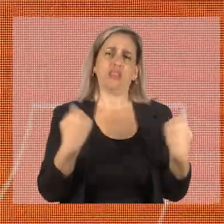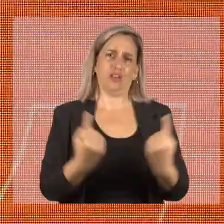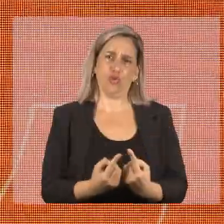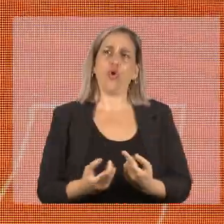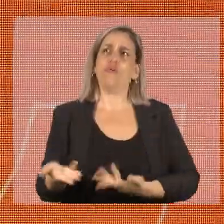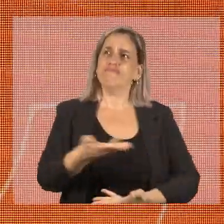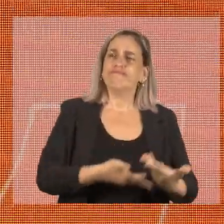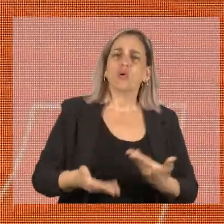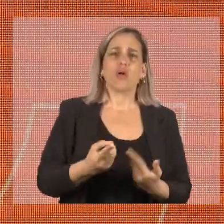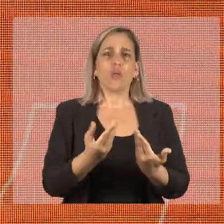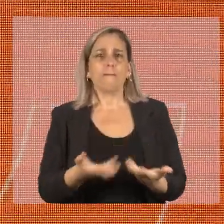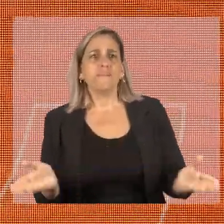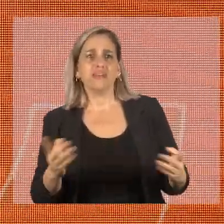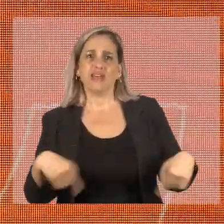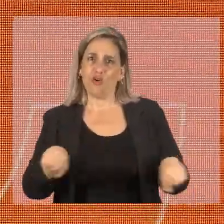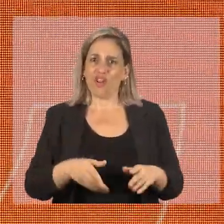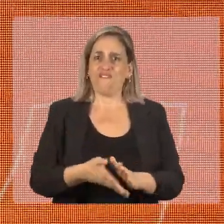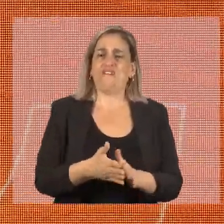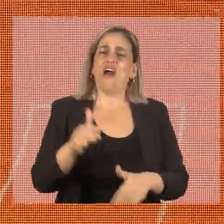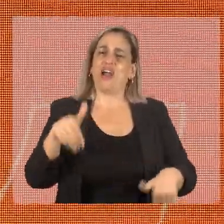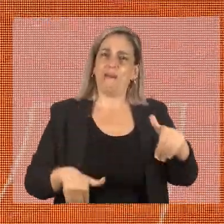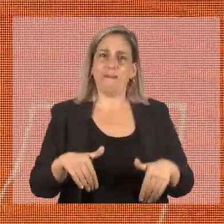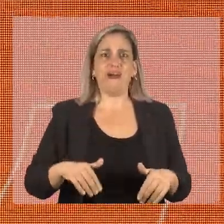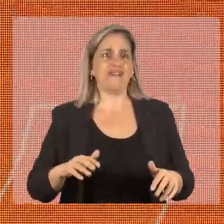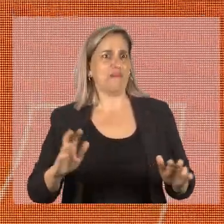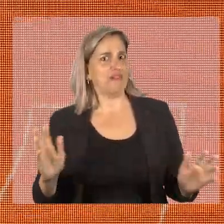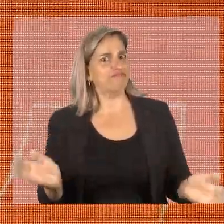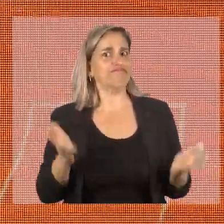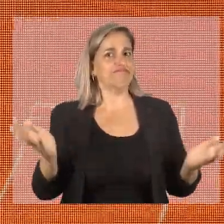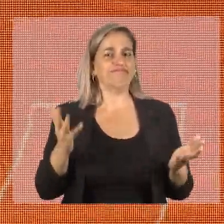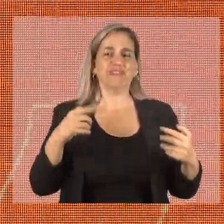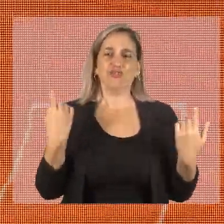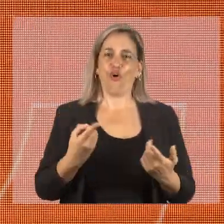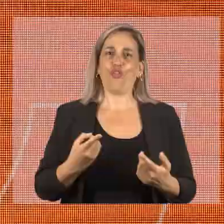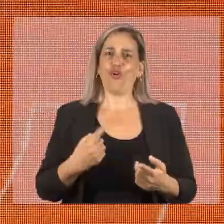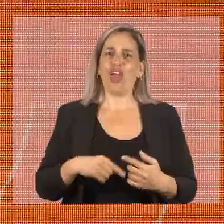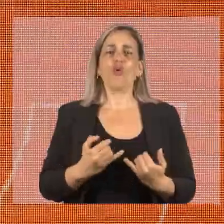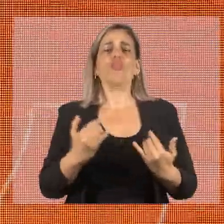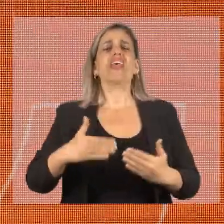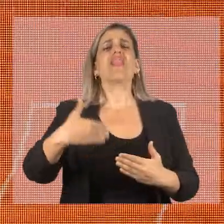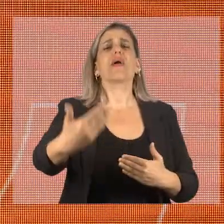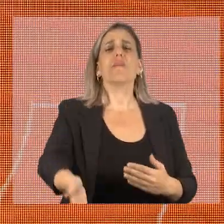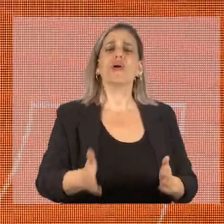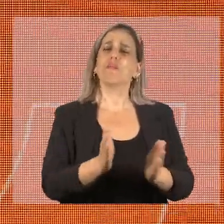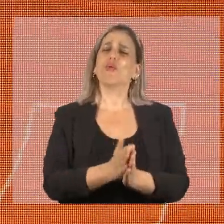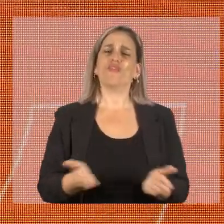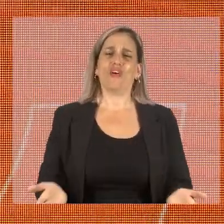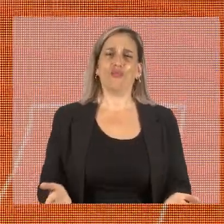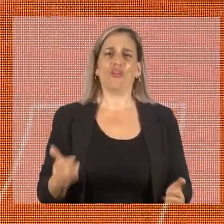lo que tenemos, sobre todo cuando empiezan los latidos del corazón y la sangre en la campaña electoral, que hay un día